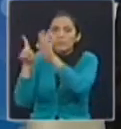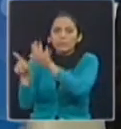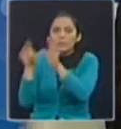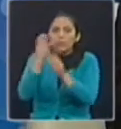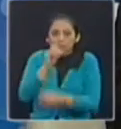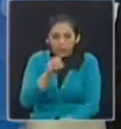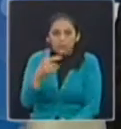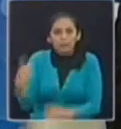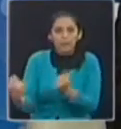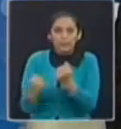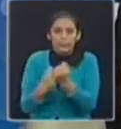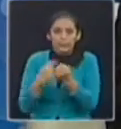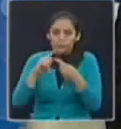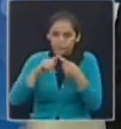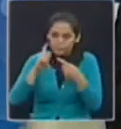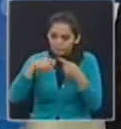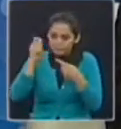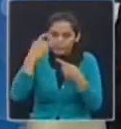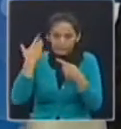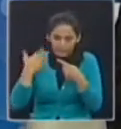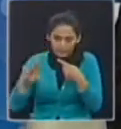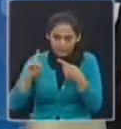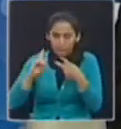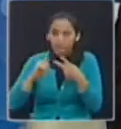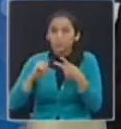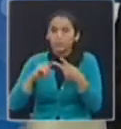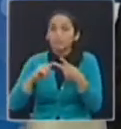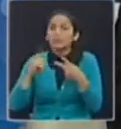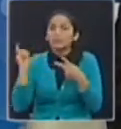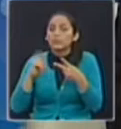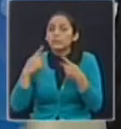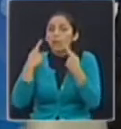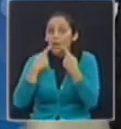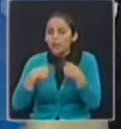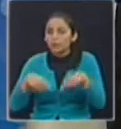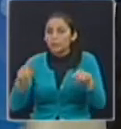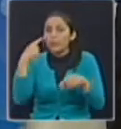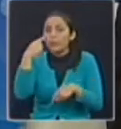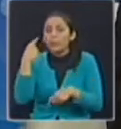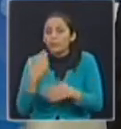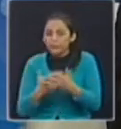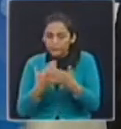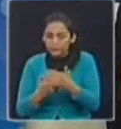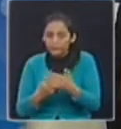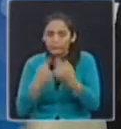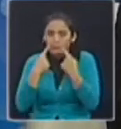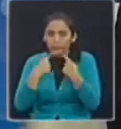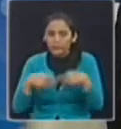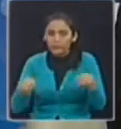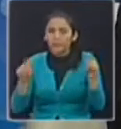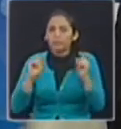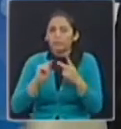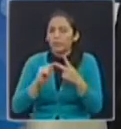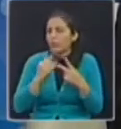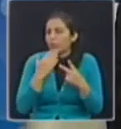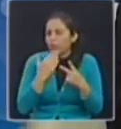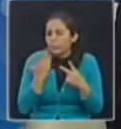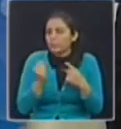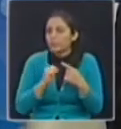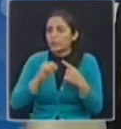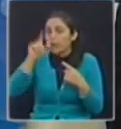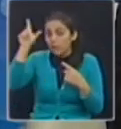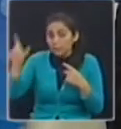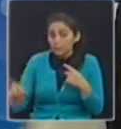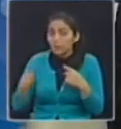requisito. Lo segundo es, hay que presentar un anuncio de pruebas, es decir, poner en conocimiento del interpelado cuáles van a ser